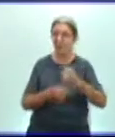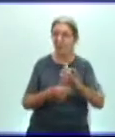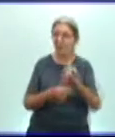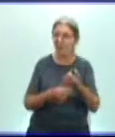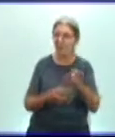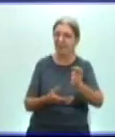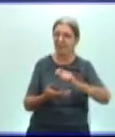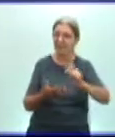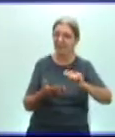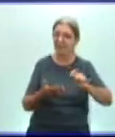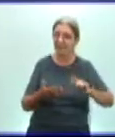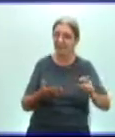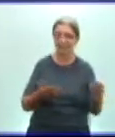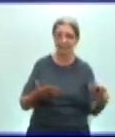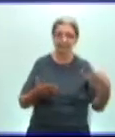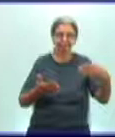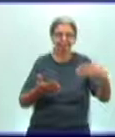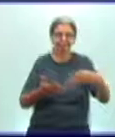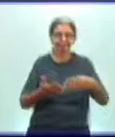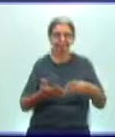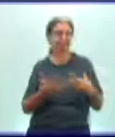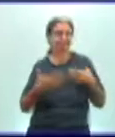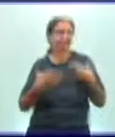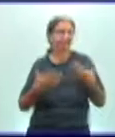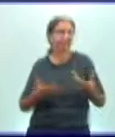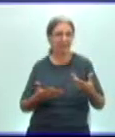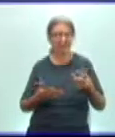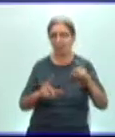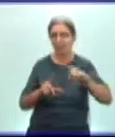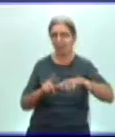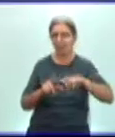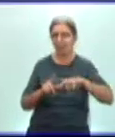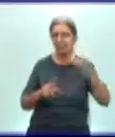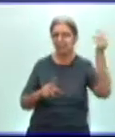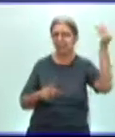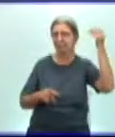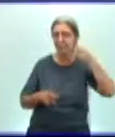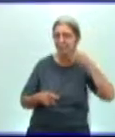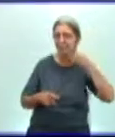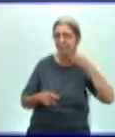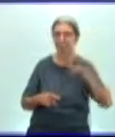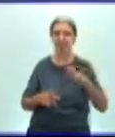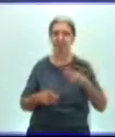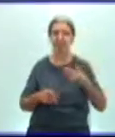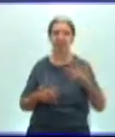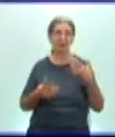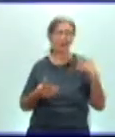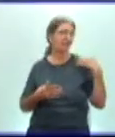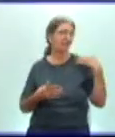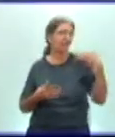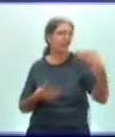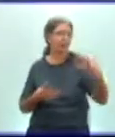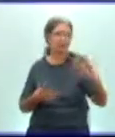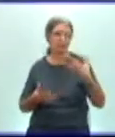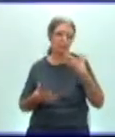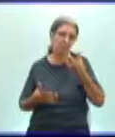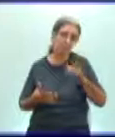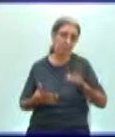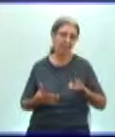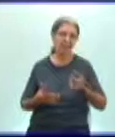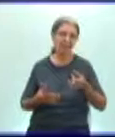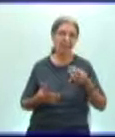lo más importante, conocimientos perdurables para cada uno. Nos hace pensar en actitudes humanas y